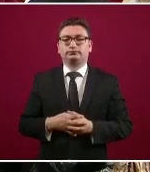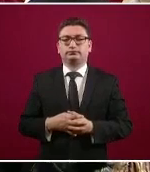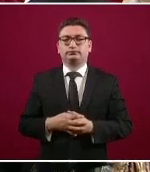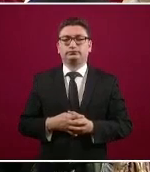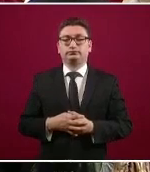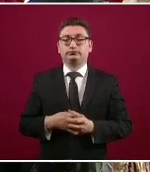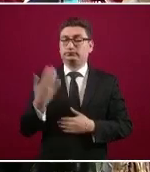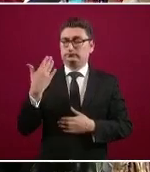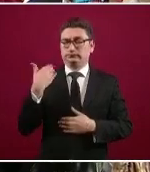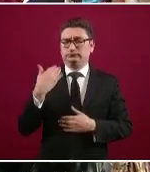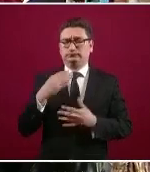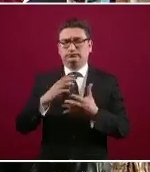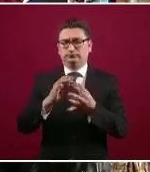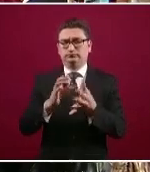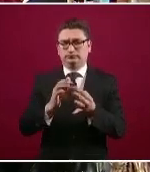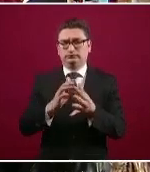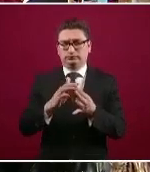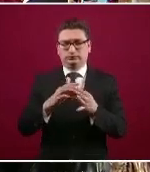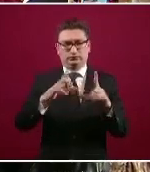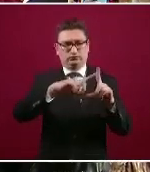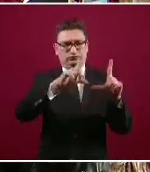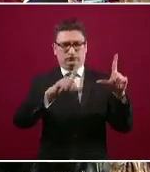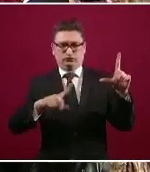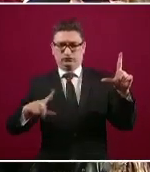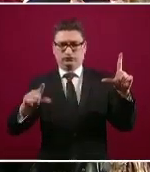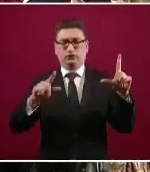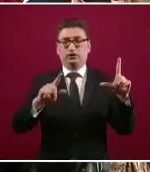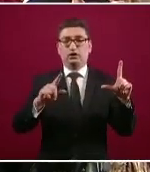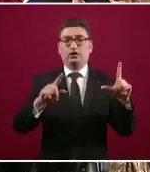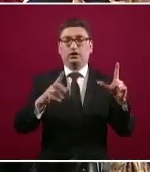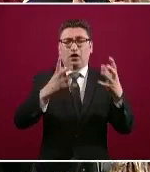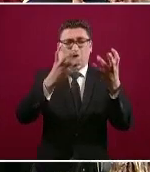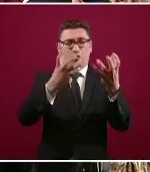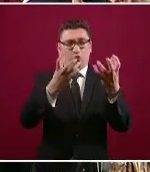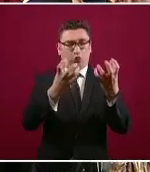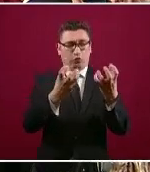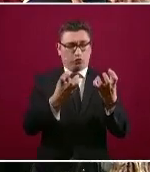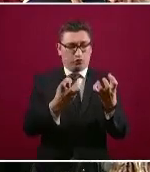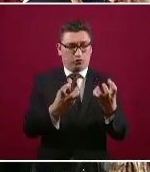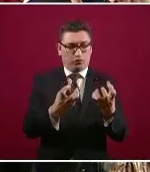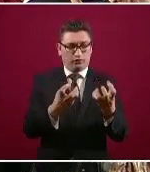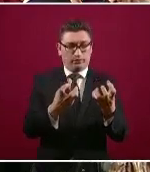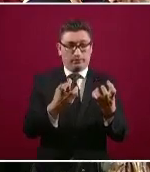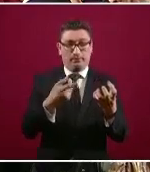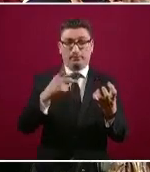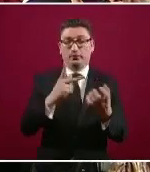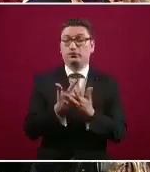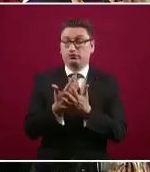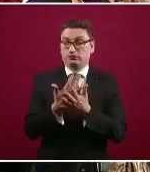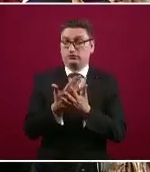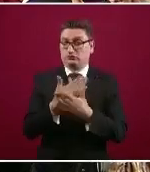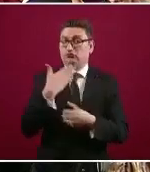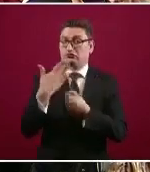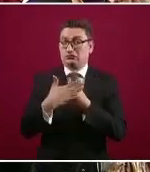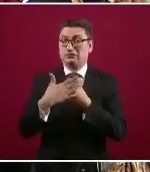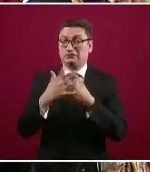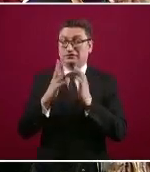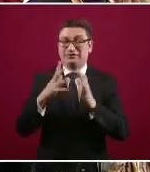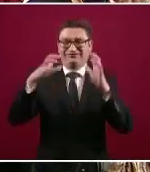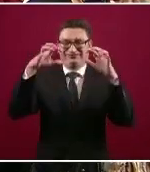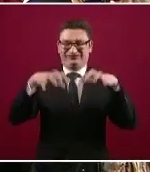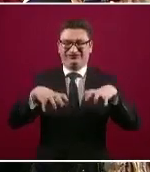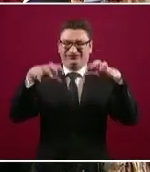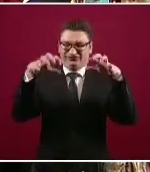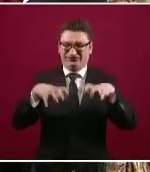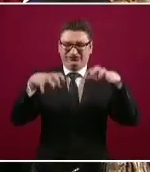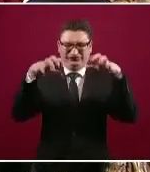Mencioné que estábamos en una sequía moderada, pero ya esperamos que con las lluvias que se están ya comenzando a intensificar,